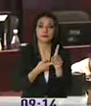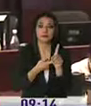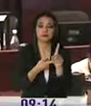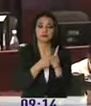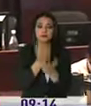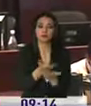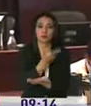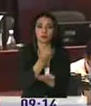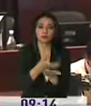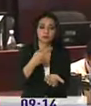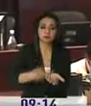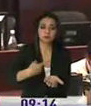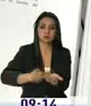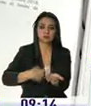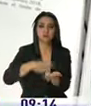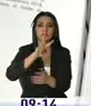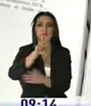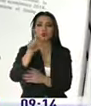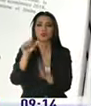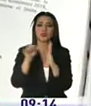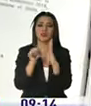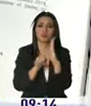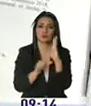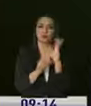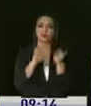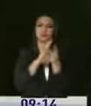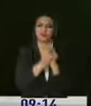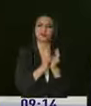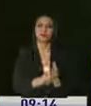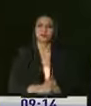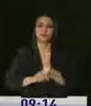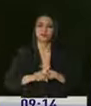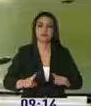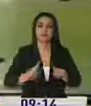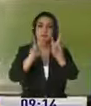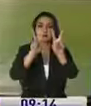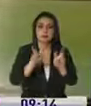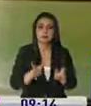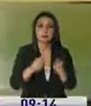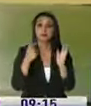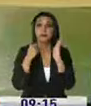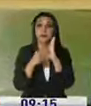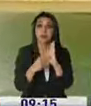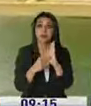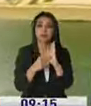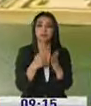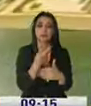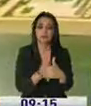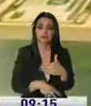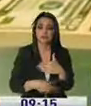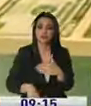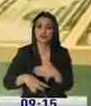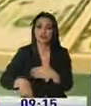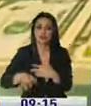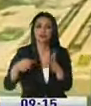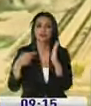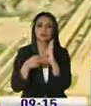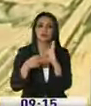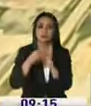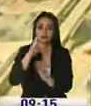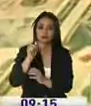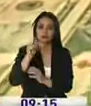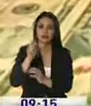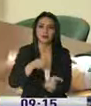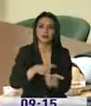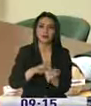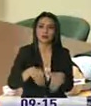que contiene 21 artículos, con reformas sobre varios temas. Uno de ellos relacionado a las cargas familiares y los impuestos a la renta que se